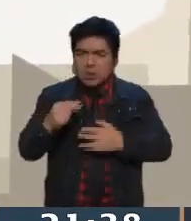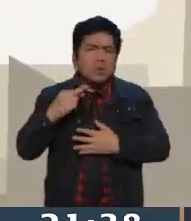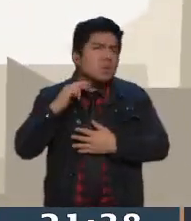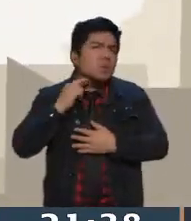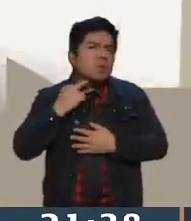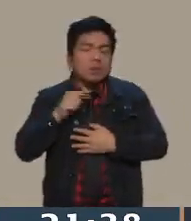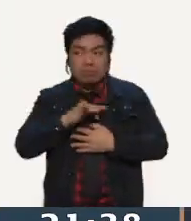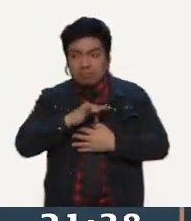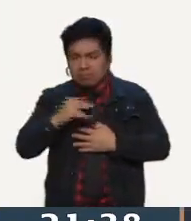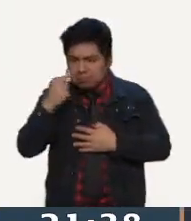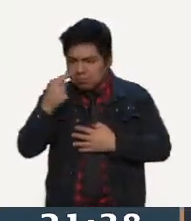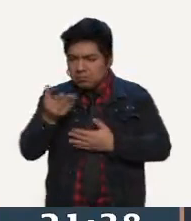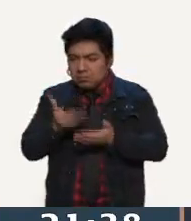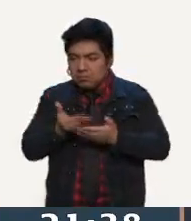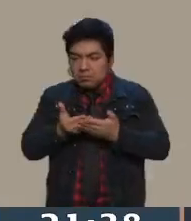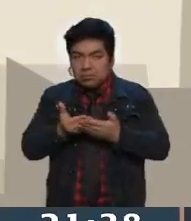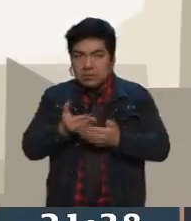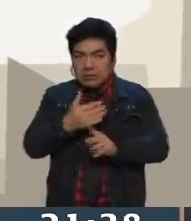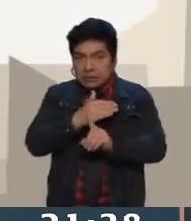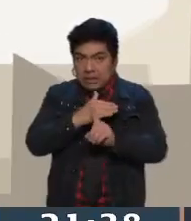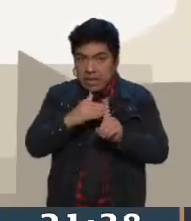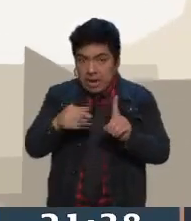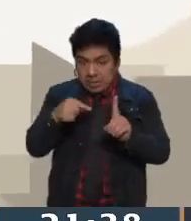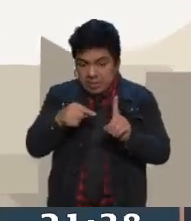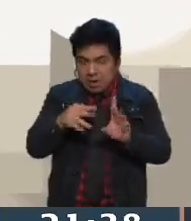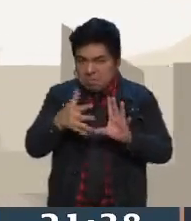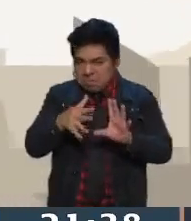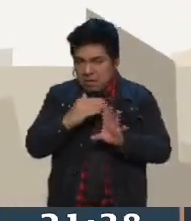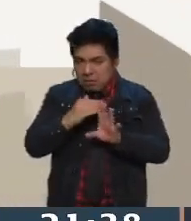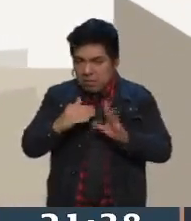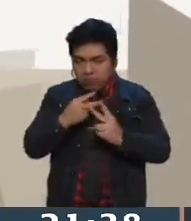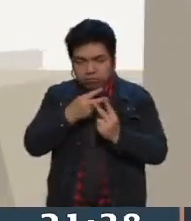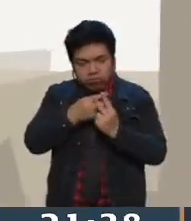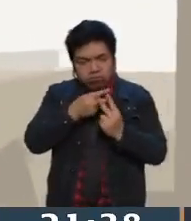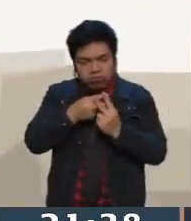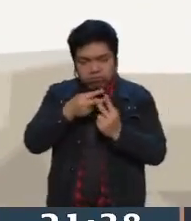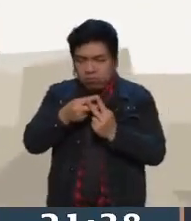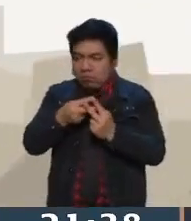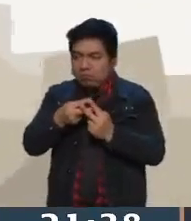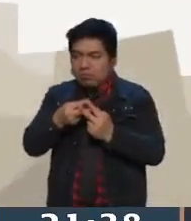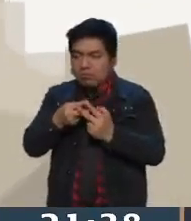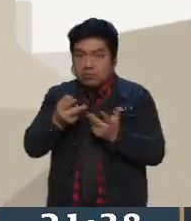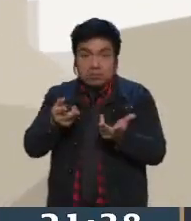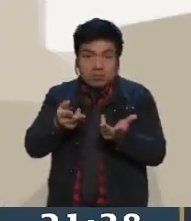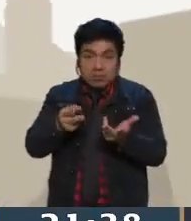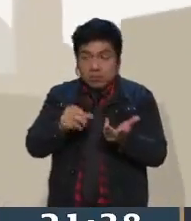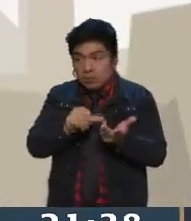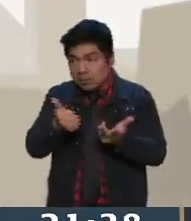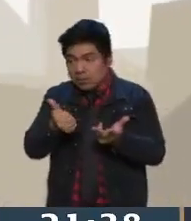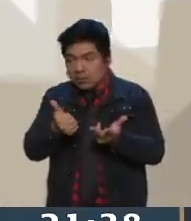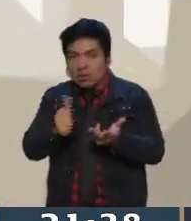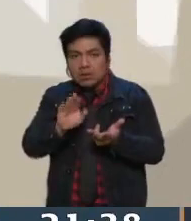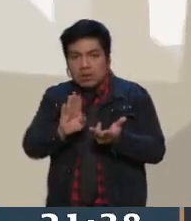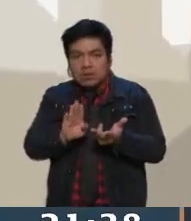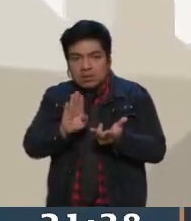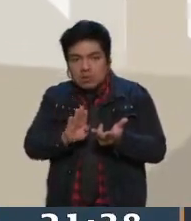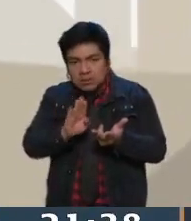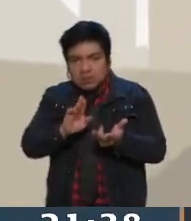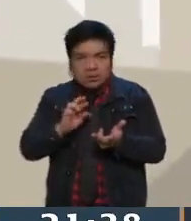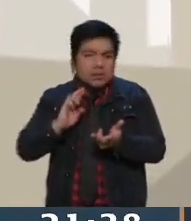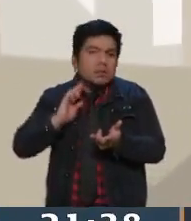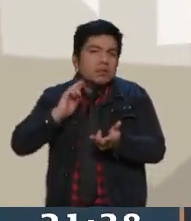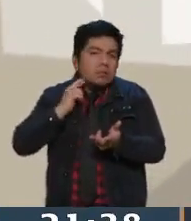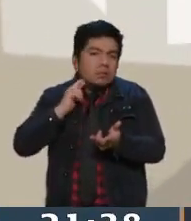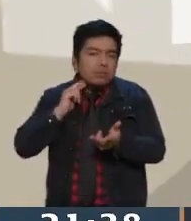demostrarse que más de la mitad de estas conversaciones pues provienen o tienen la mano